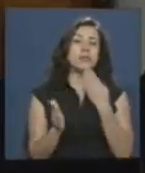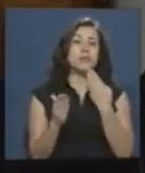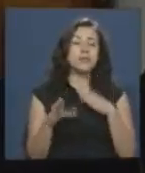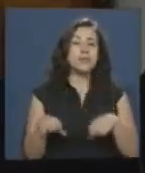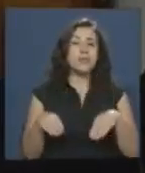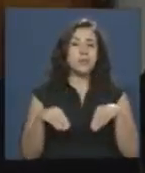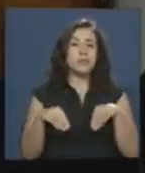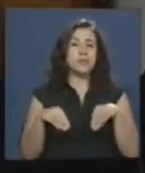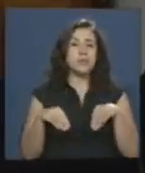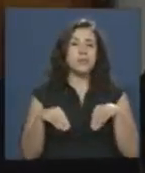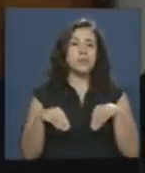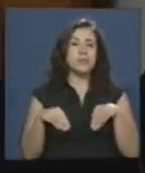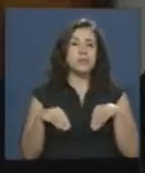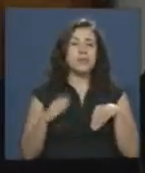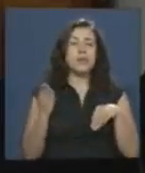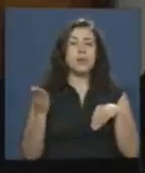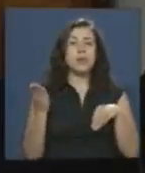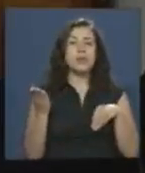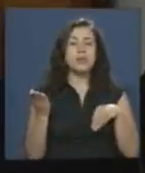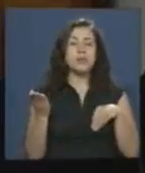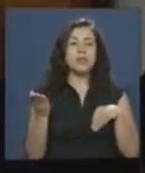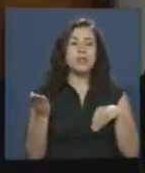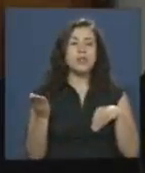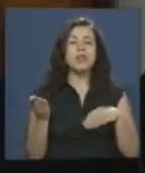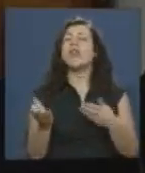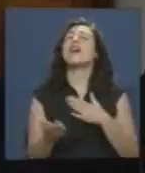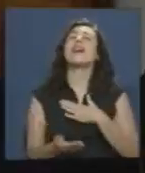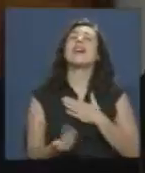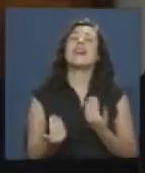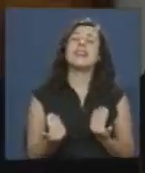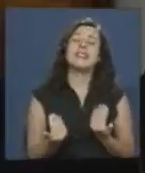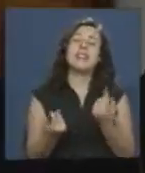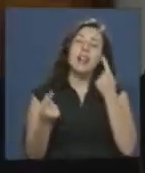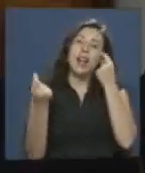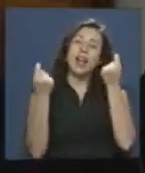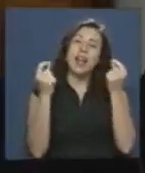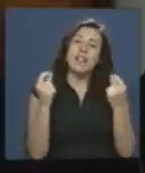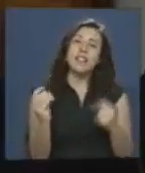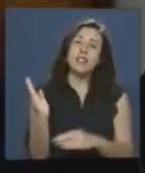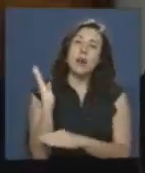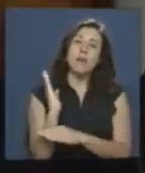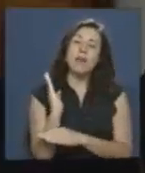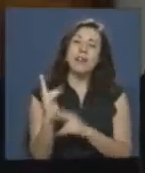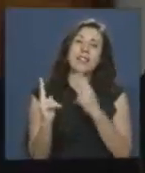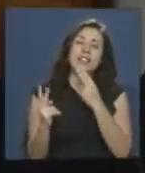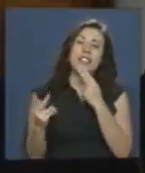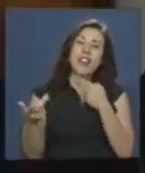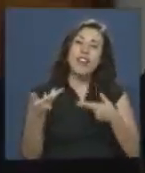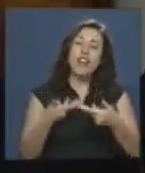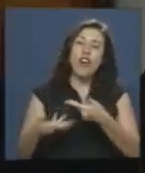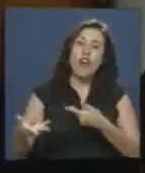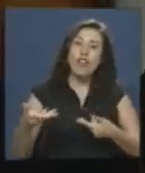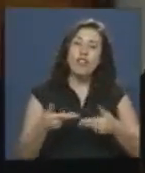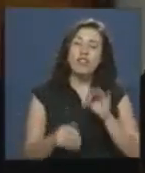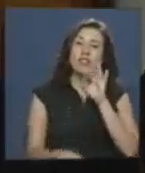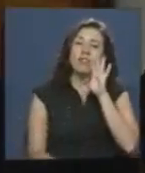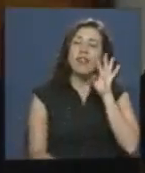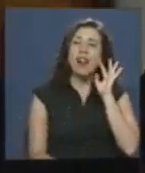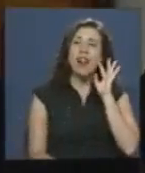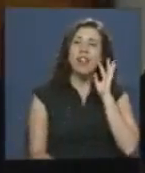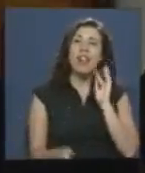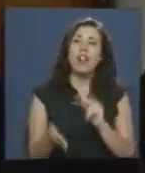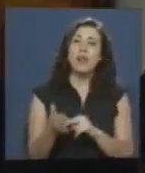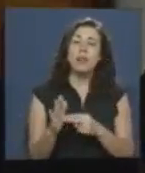cargo de un clamor popular que pide a gritos que revisemos las bases de nuestra convivencia y la actualicemos a